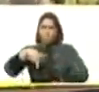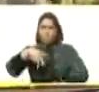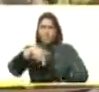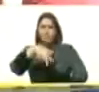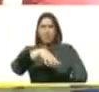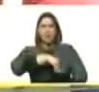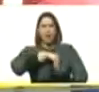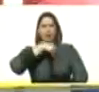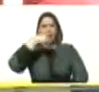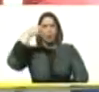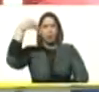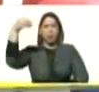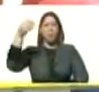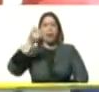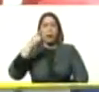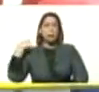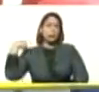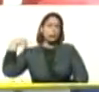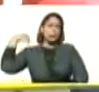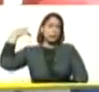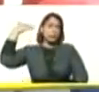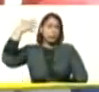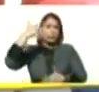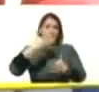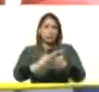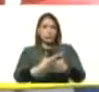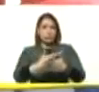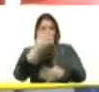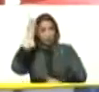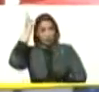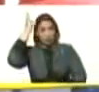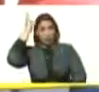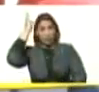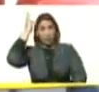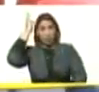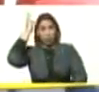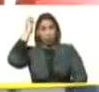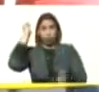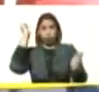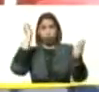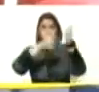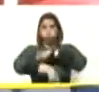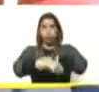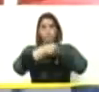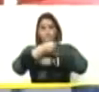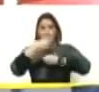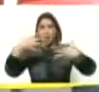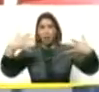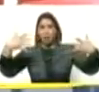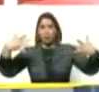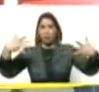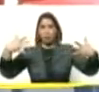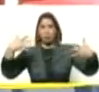viene de largo. El cabello se nos ha puesto blanco, Luisito,